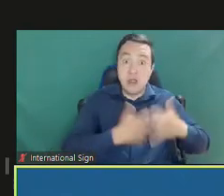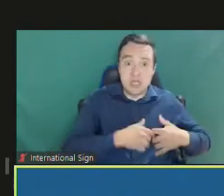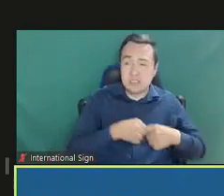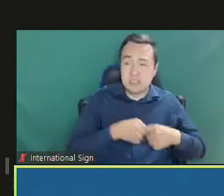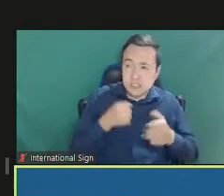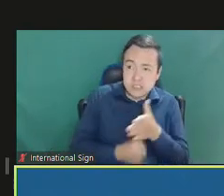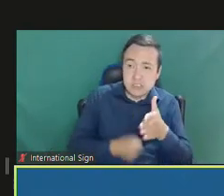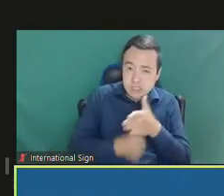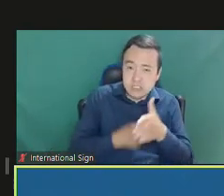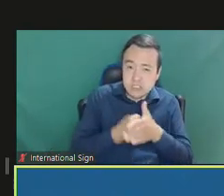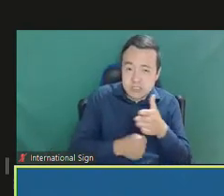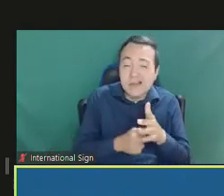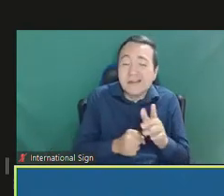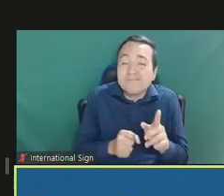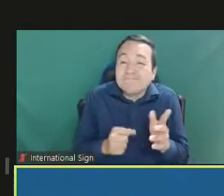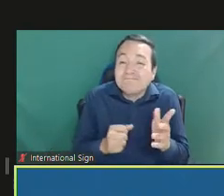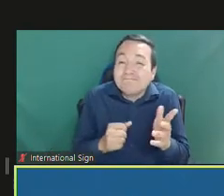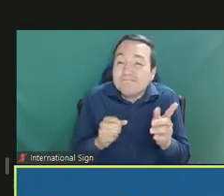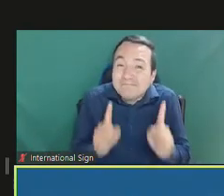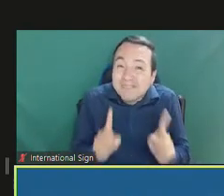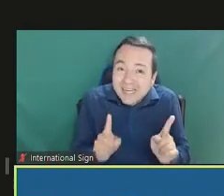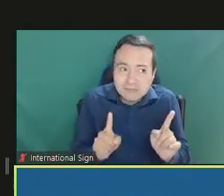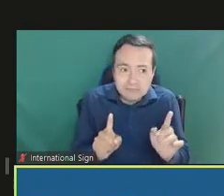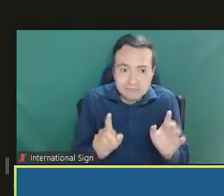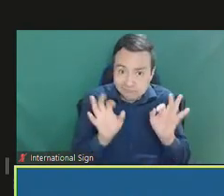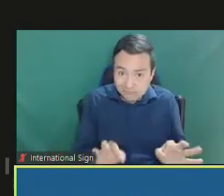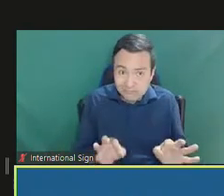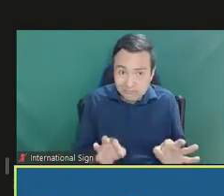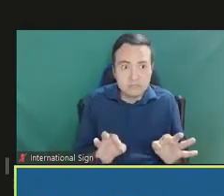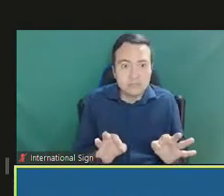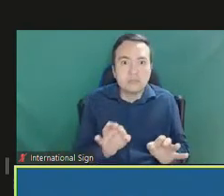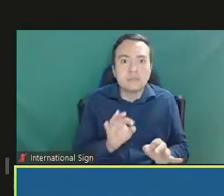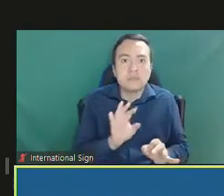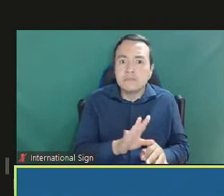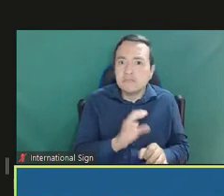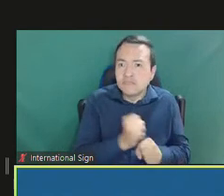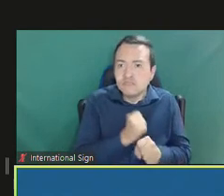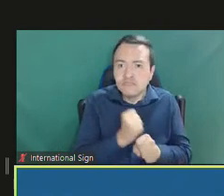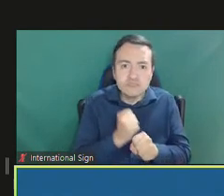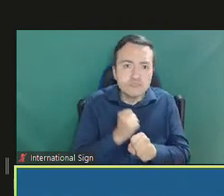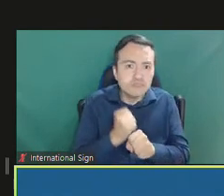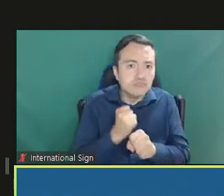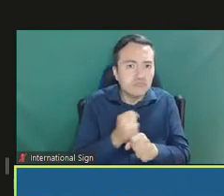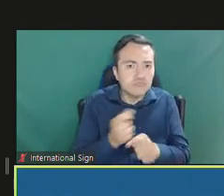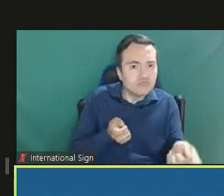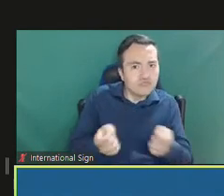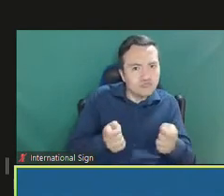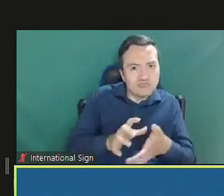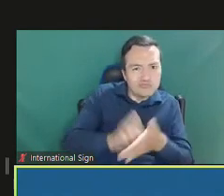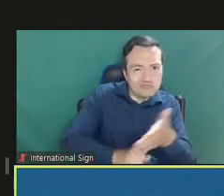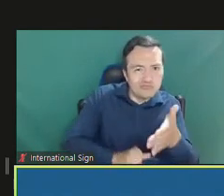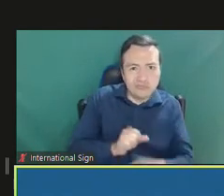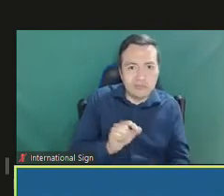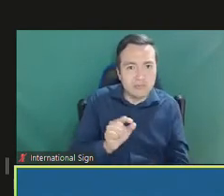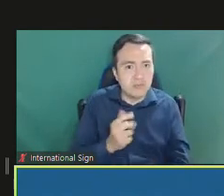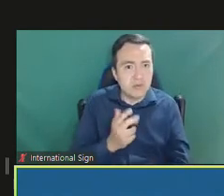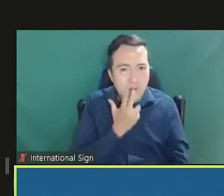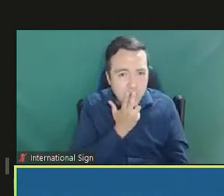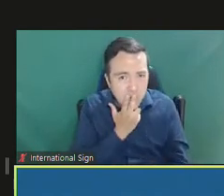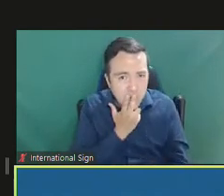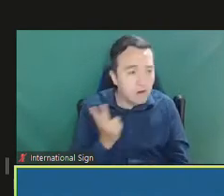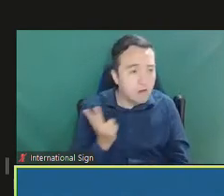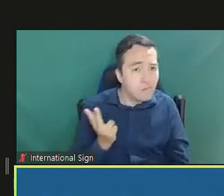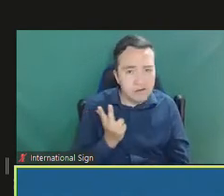habido un repliegue digamos los esfuerzos por controlar el tabaco el tabaquismo y ha